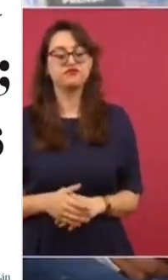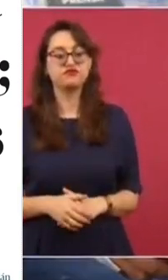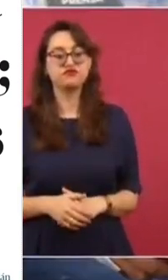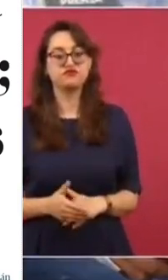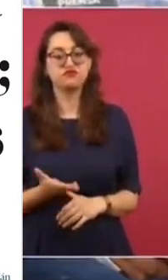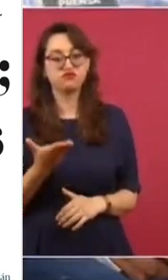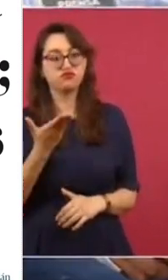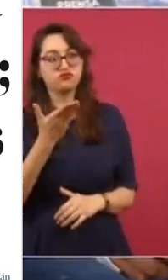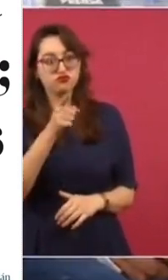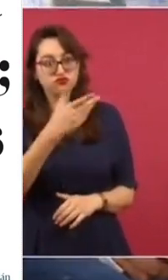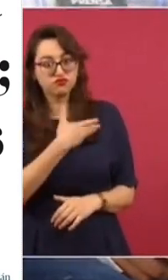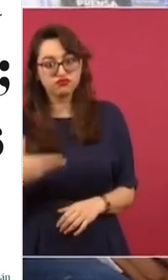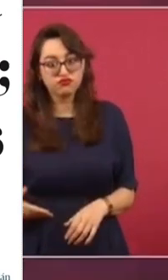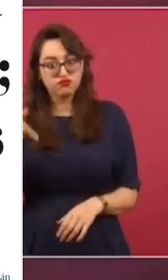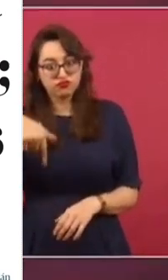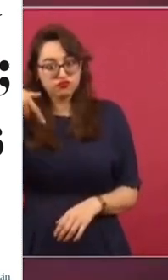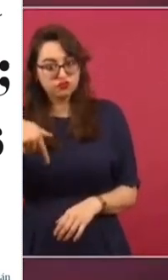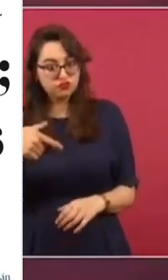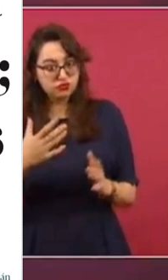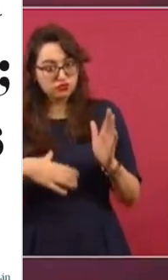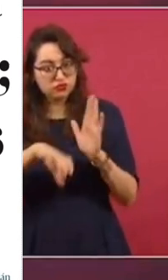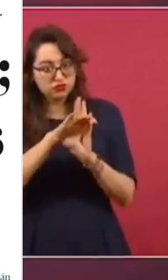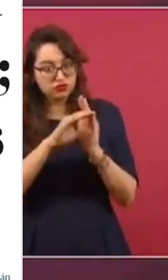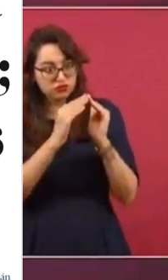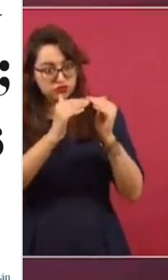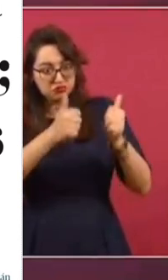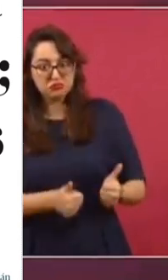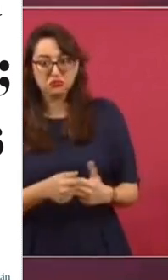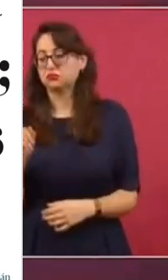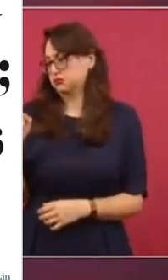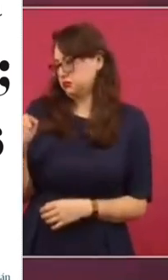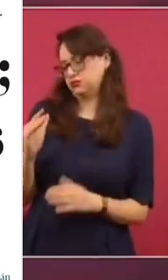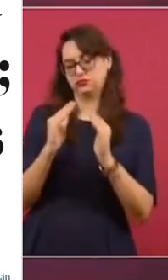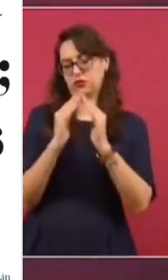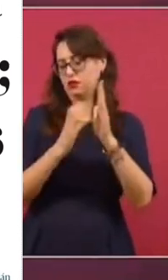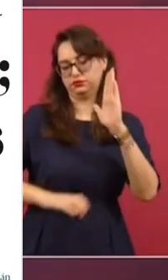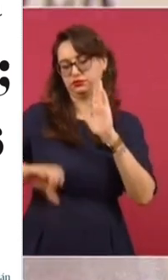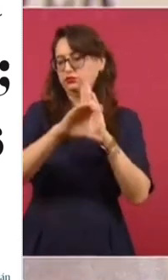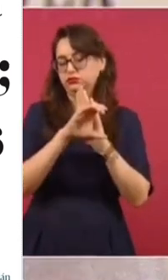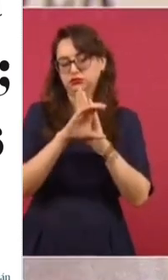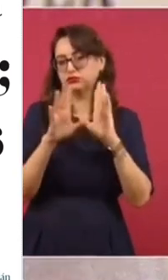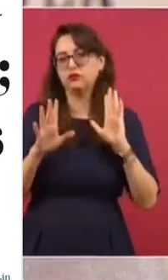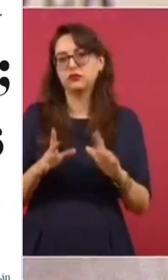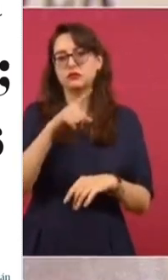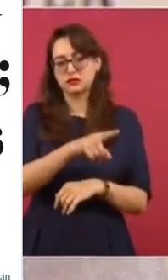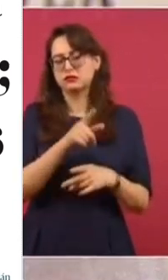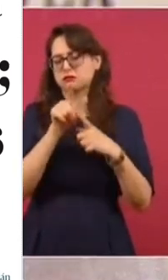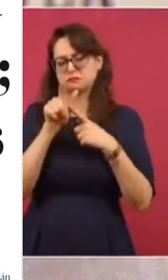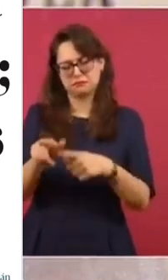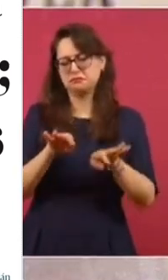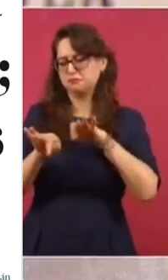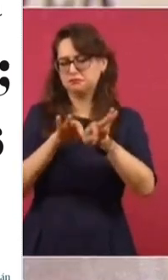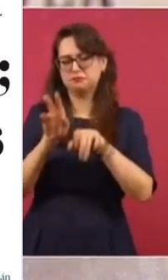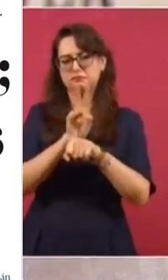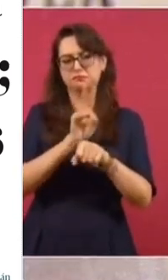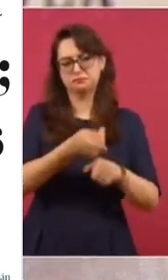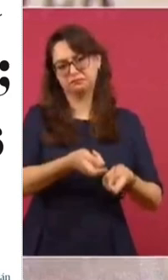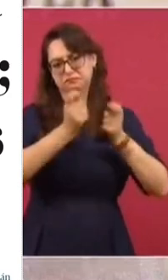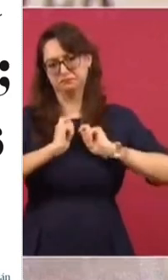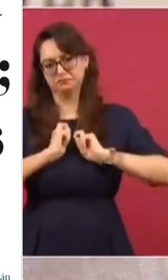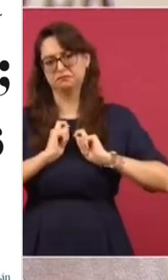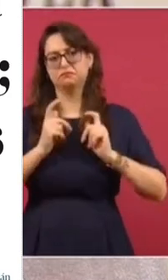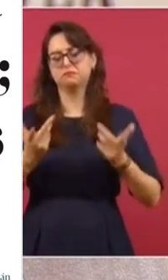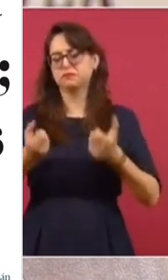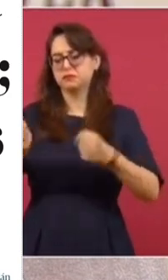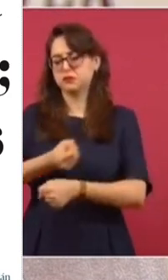el presidente? Sí, está aislado, mantiene, desde luego está al pendiente de los asuntos públicos y nos ha encargado, en el caso de un servidor, pues que estemos al frente en las